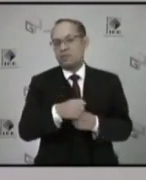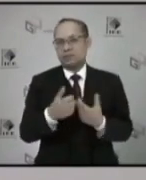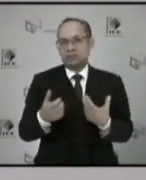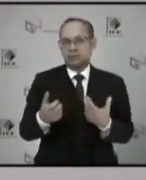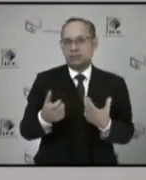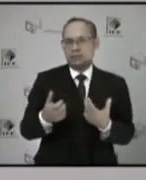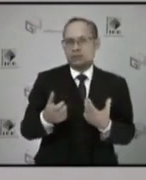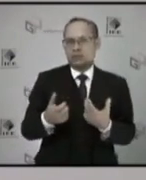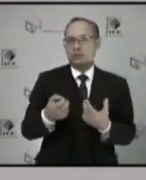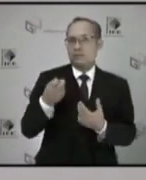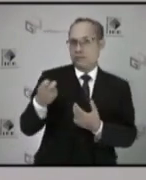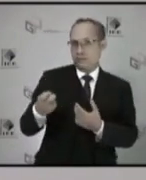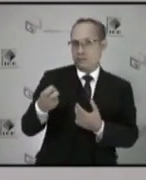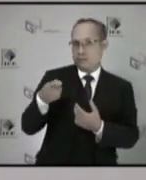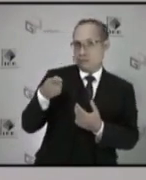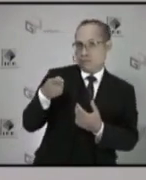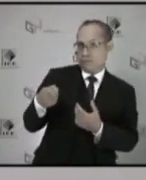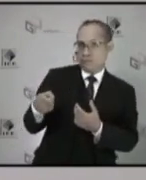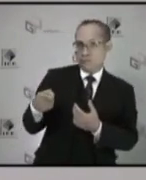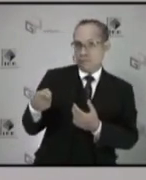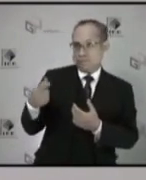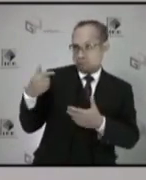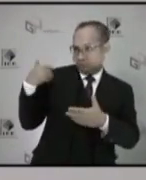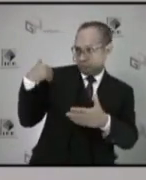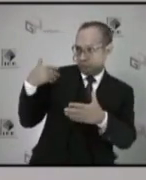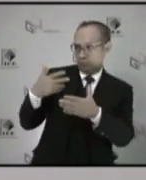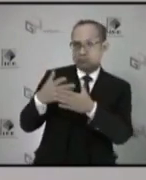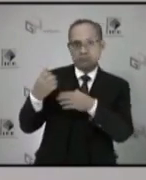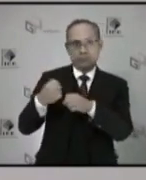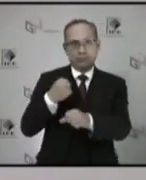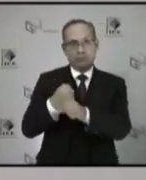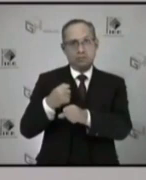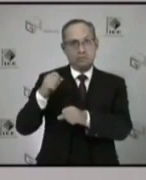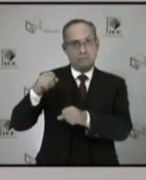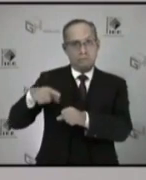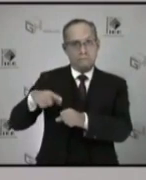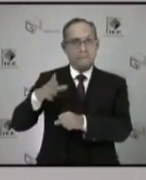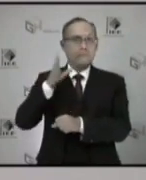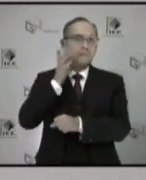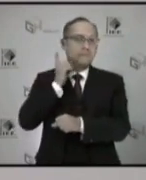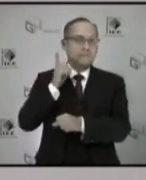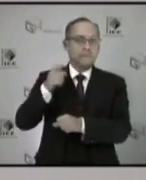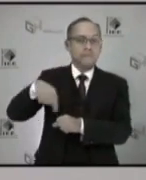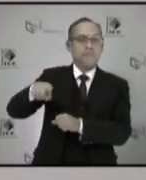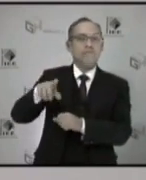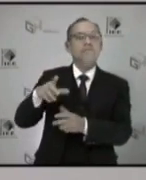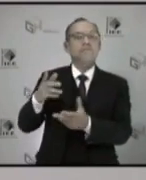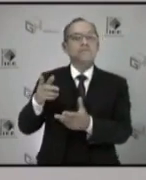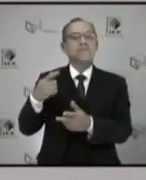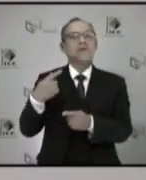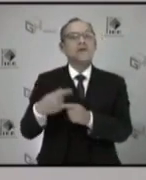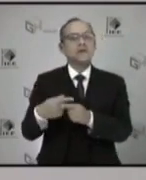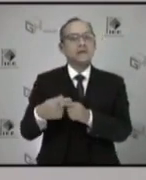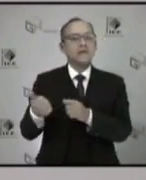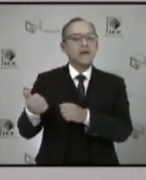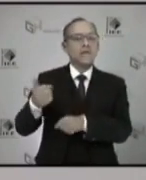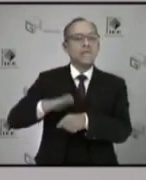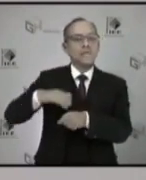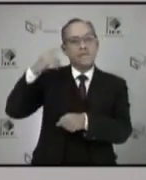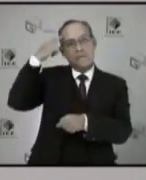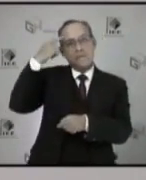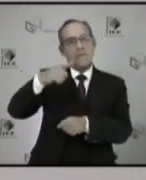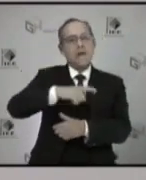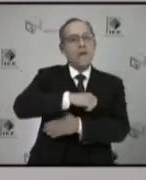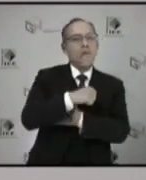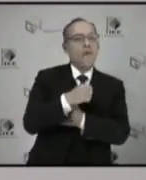trabajadores del Poder Judicial quién, qué administración les ha permitido tener una guardería, qué administración les ha